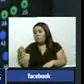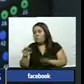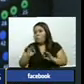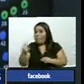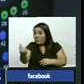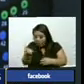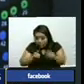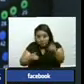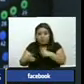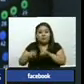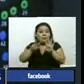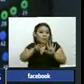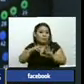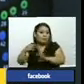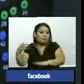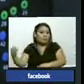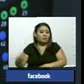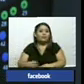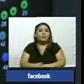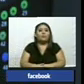700 votantes.